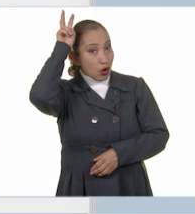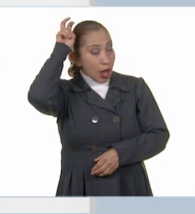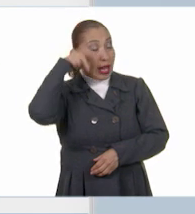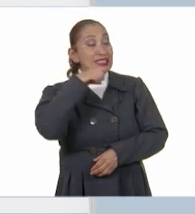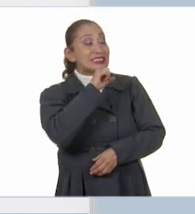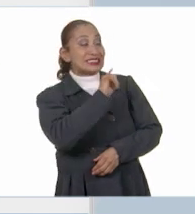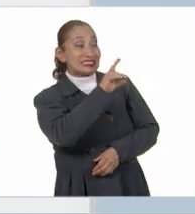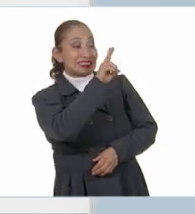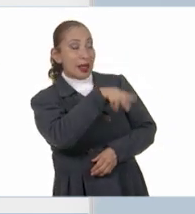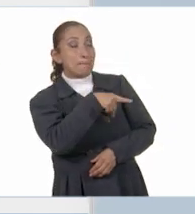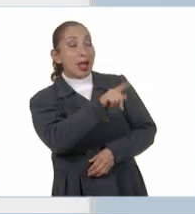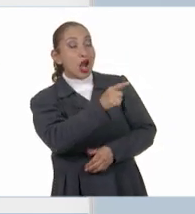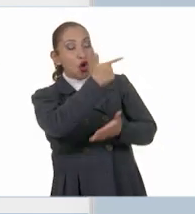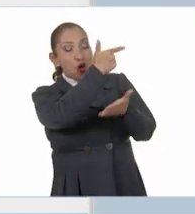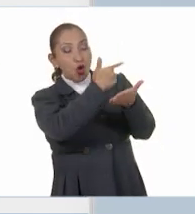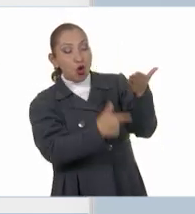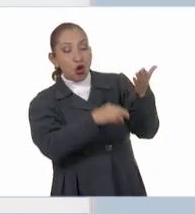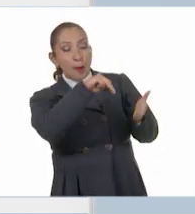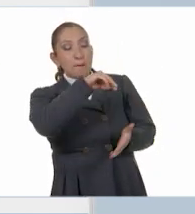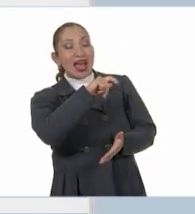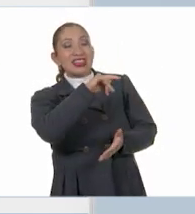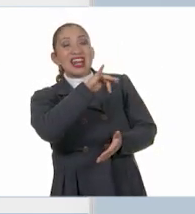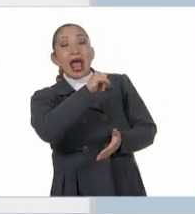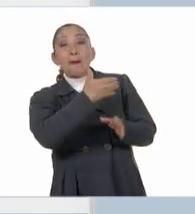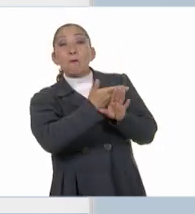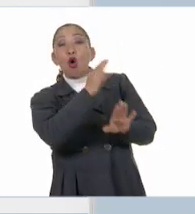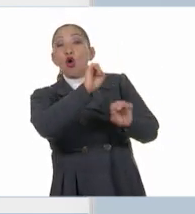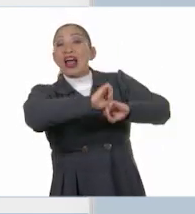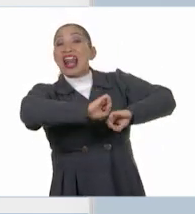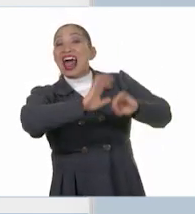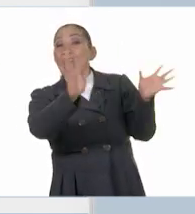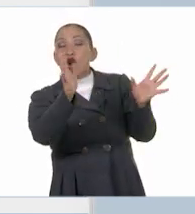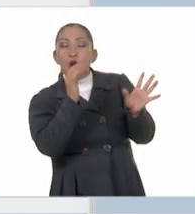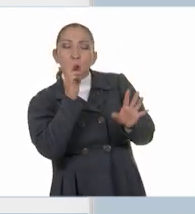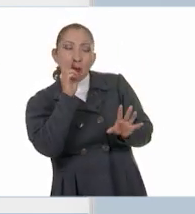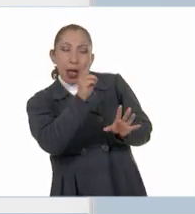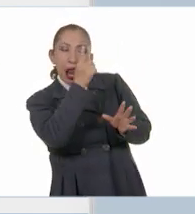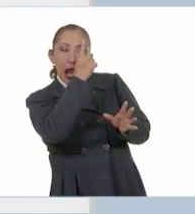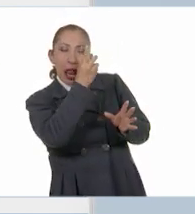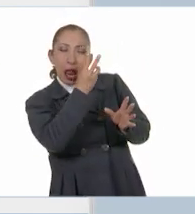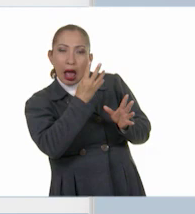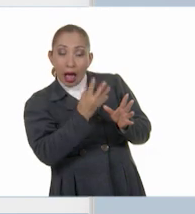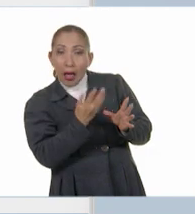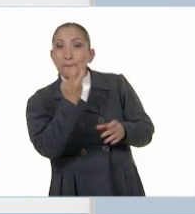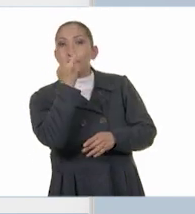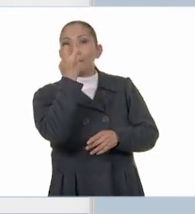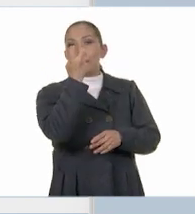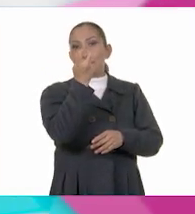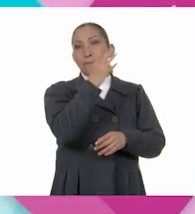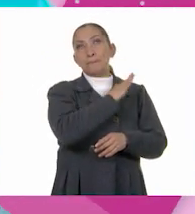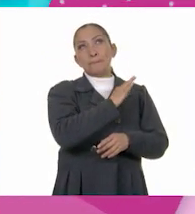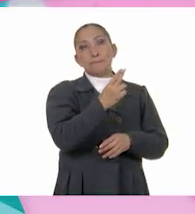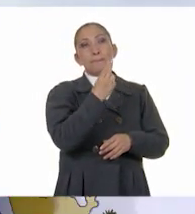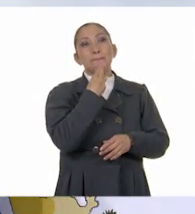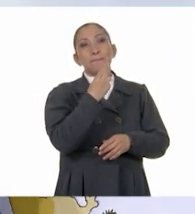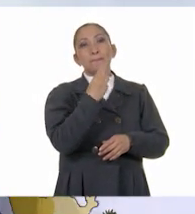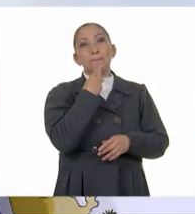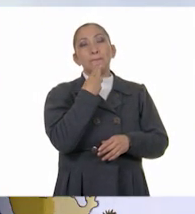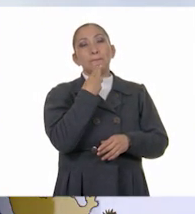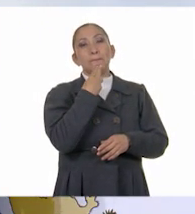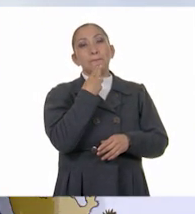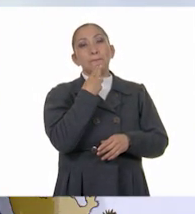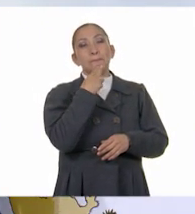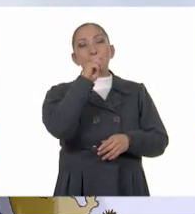los materiales también vamos a escribirlos de una forma muy clara y concreta. Y para eso podemos usar